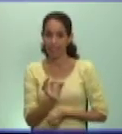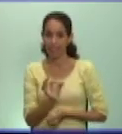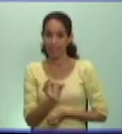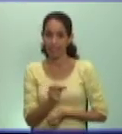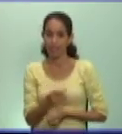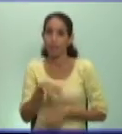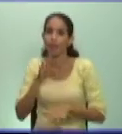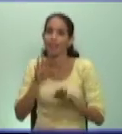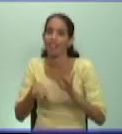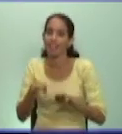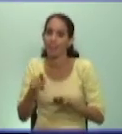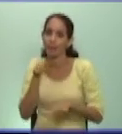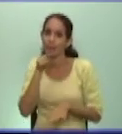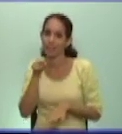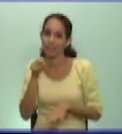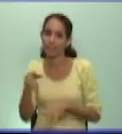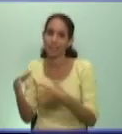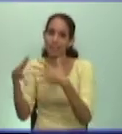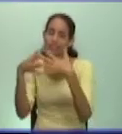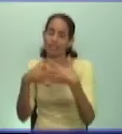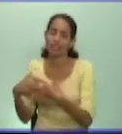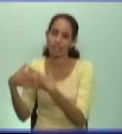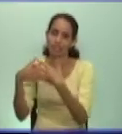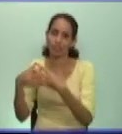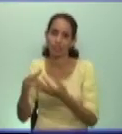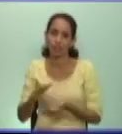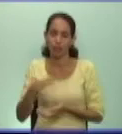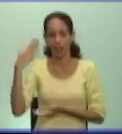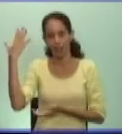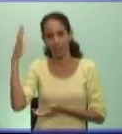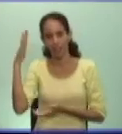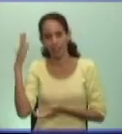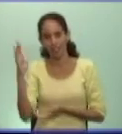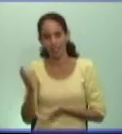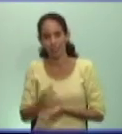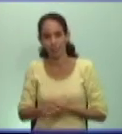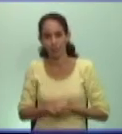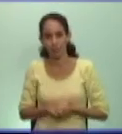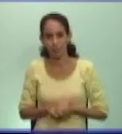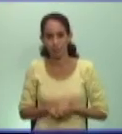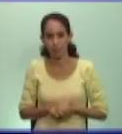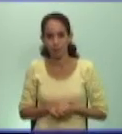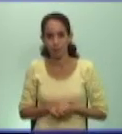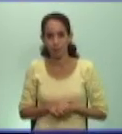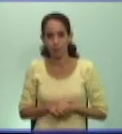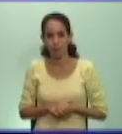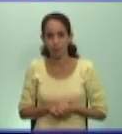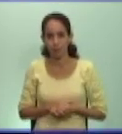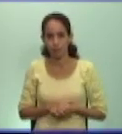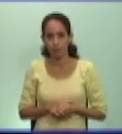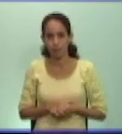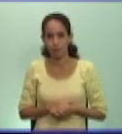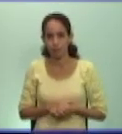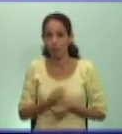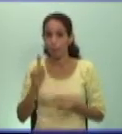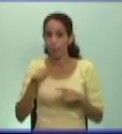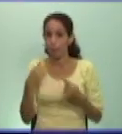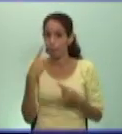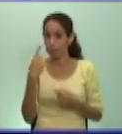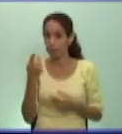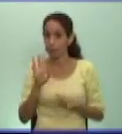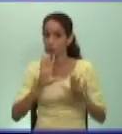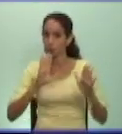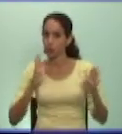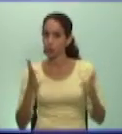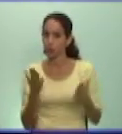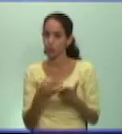de América al capital norteamericano especialmente. Pero paralelamente a ello vimos toda la realidad, cómo comienza la